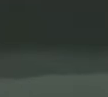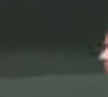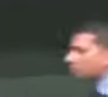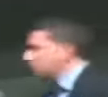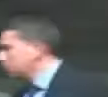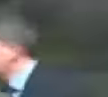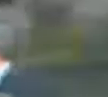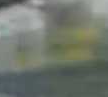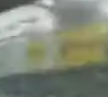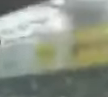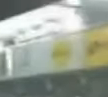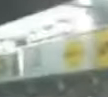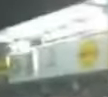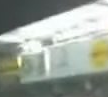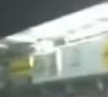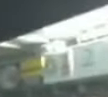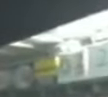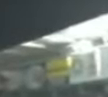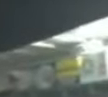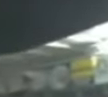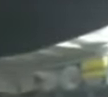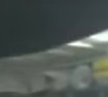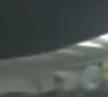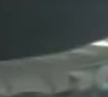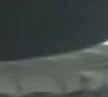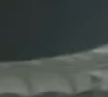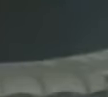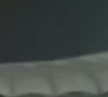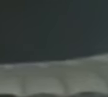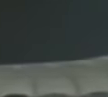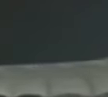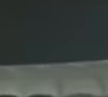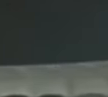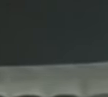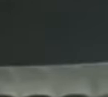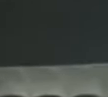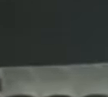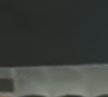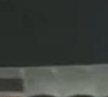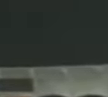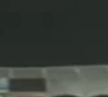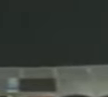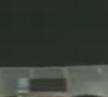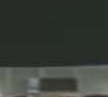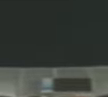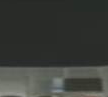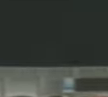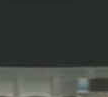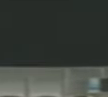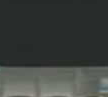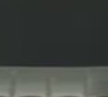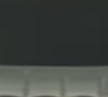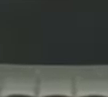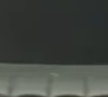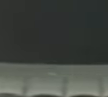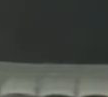Cali, convocados todos para darle todo loor, toda gloria y todo